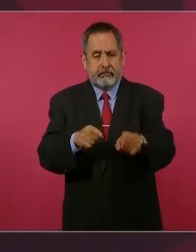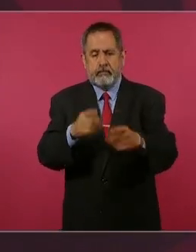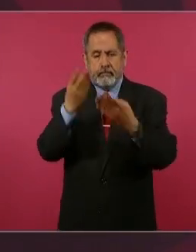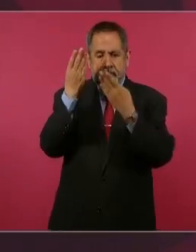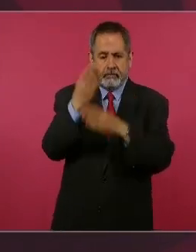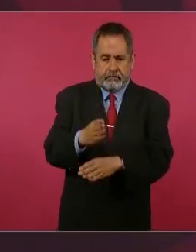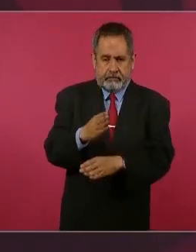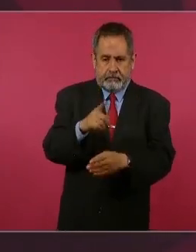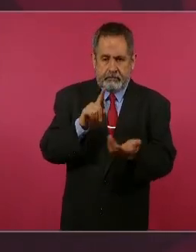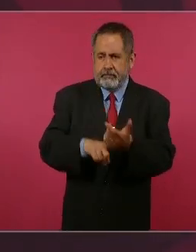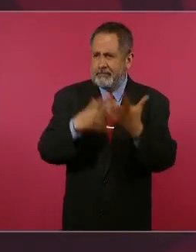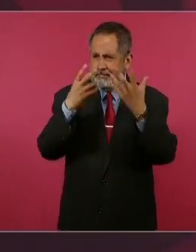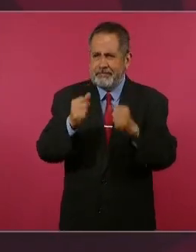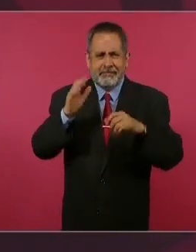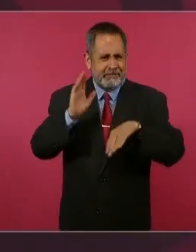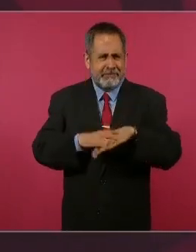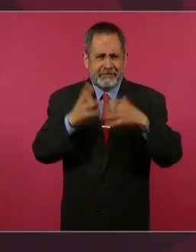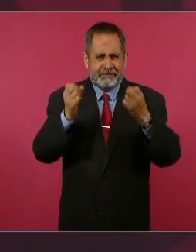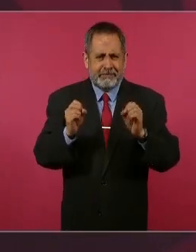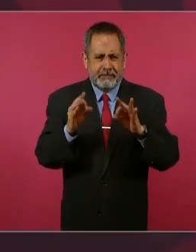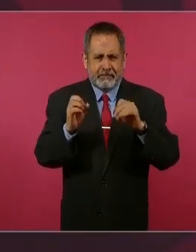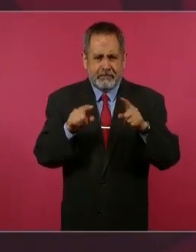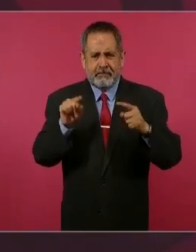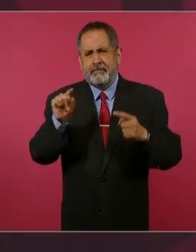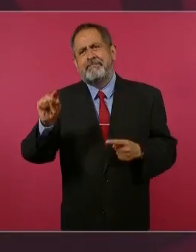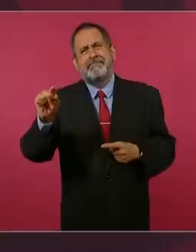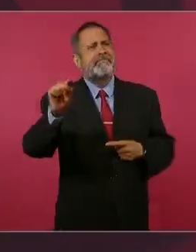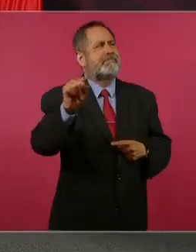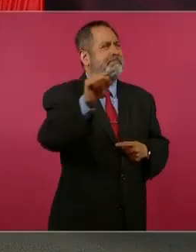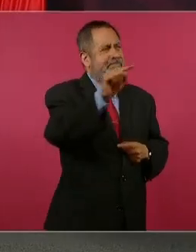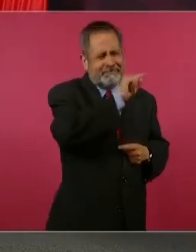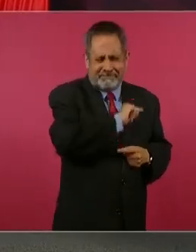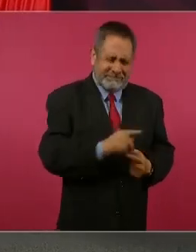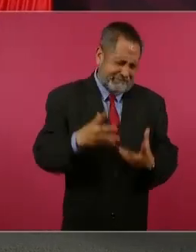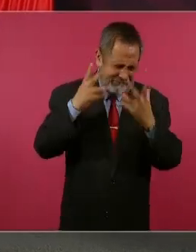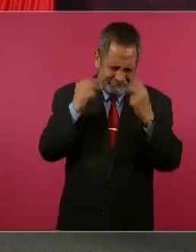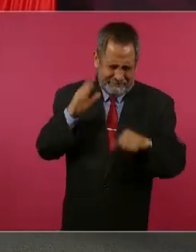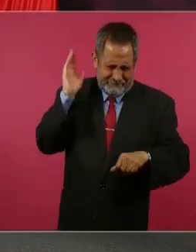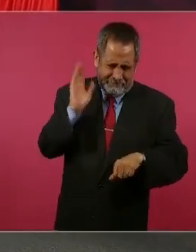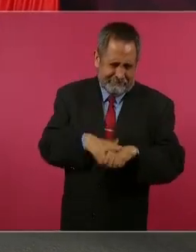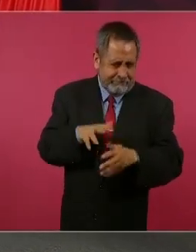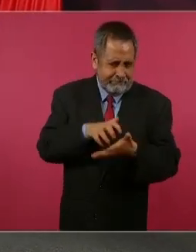banco con más sucursales en todo el país